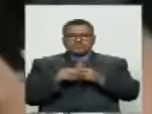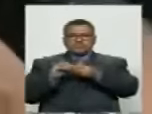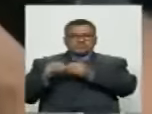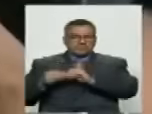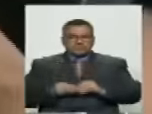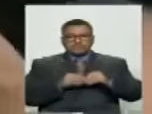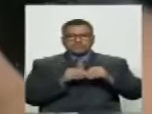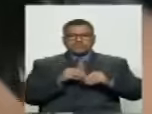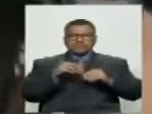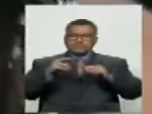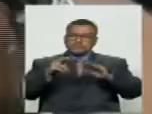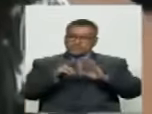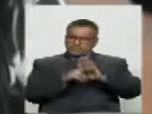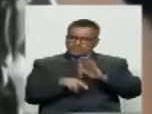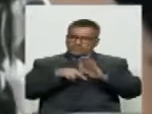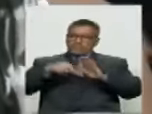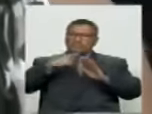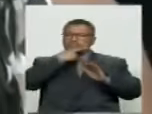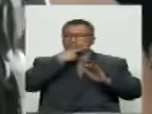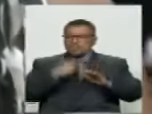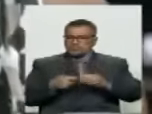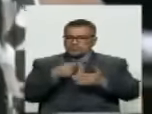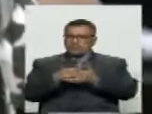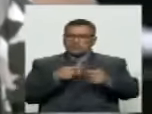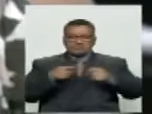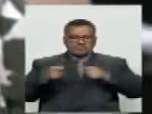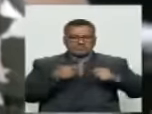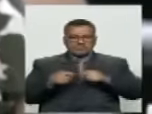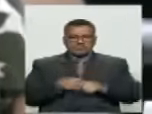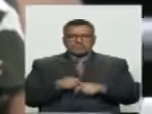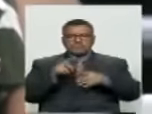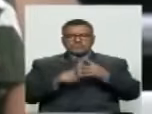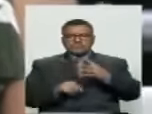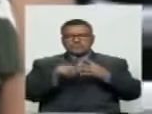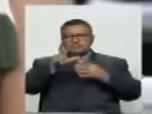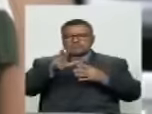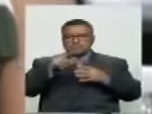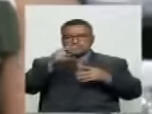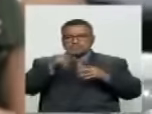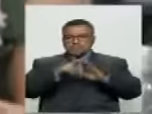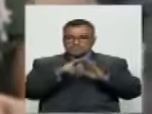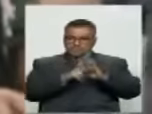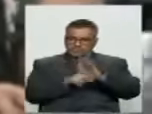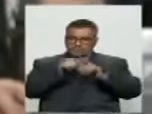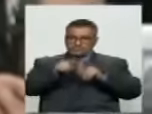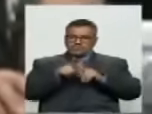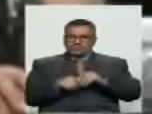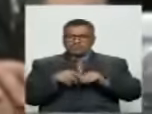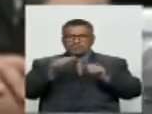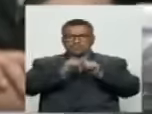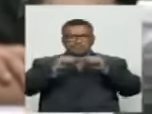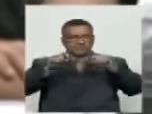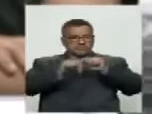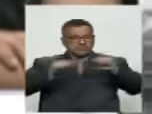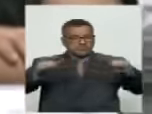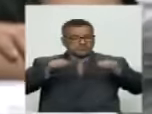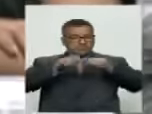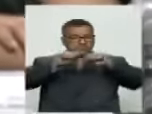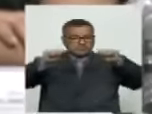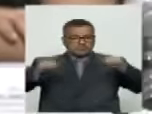instrumentos estandarizados de fácil registro y control. 3. Dictar las regulaciones sobre los sistemas de